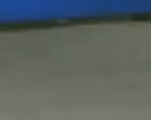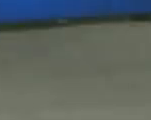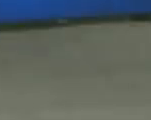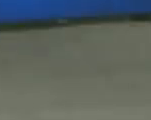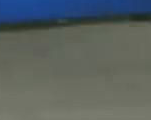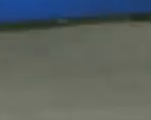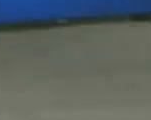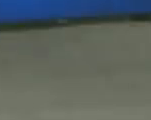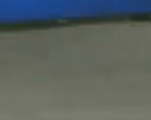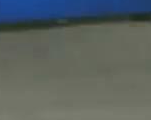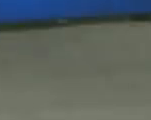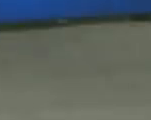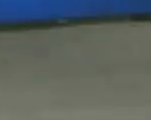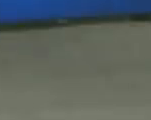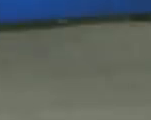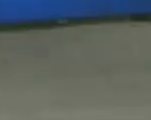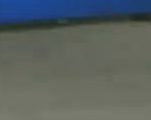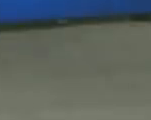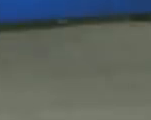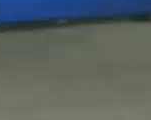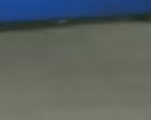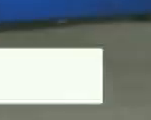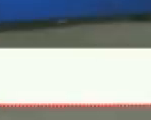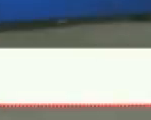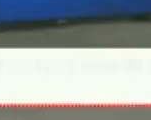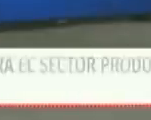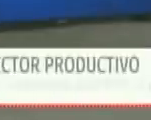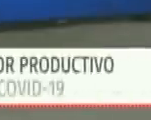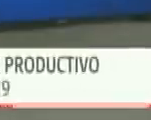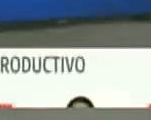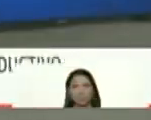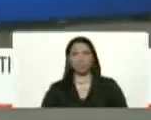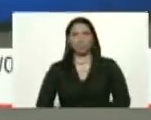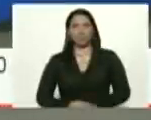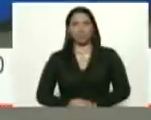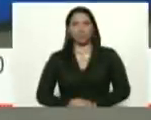La OPEP, junto a los países productores no OPEP,